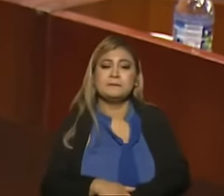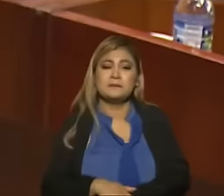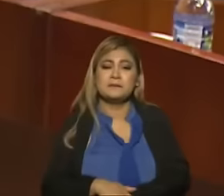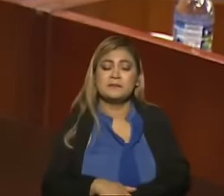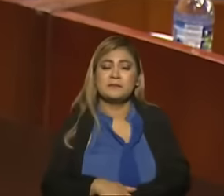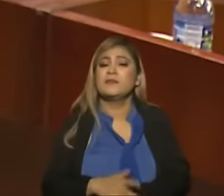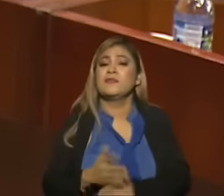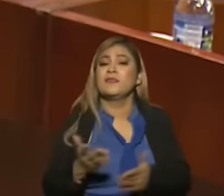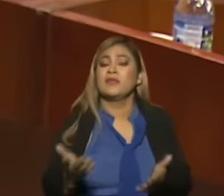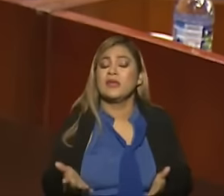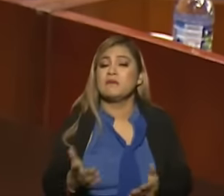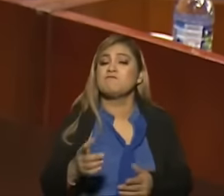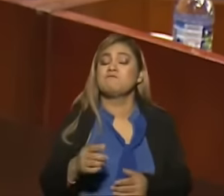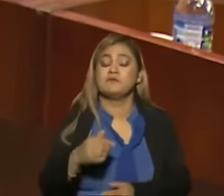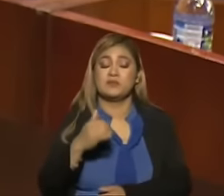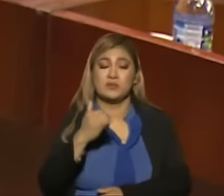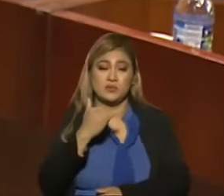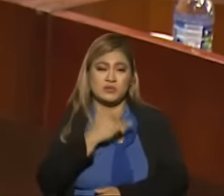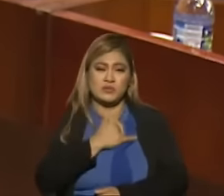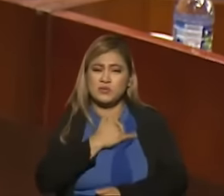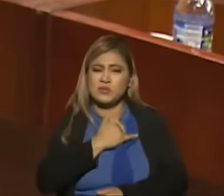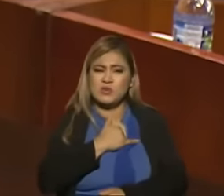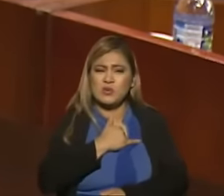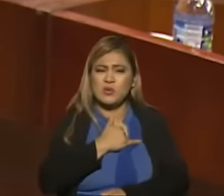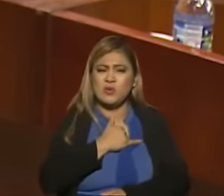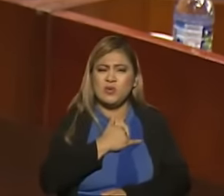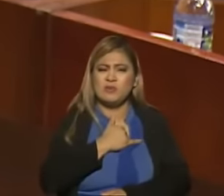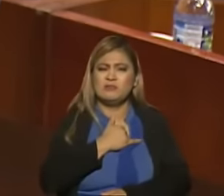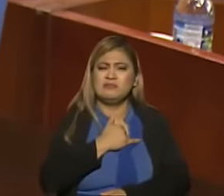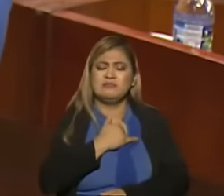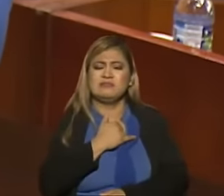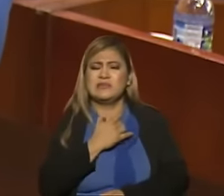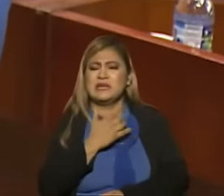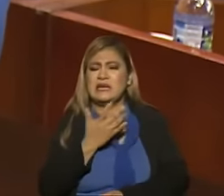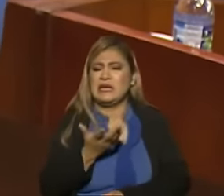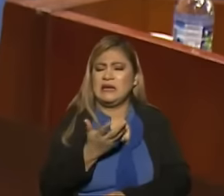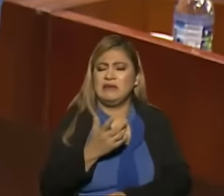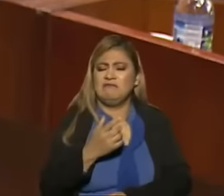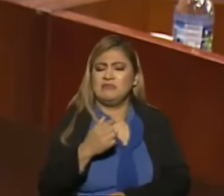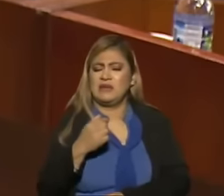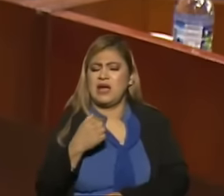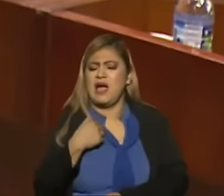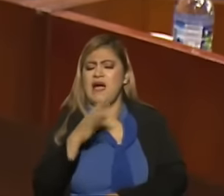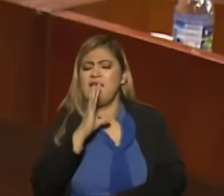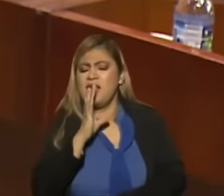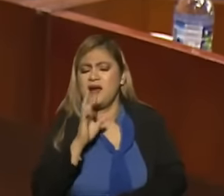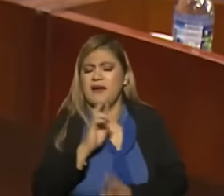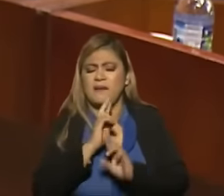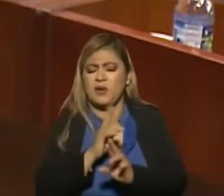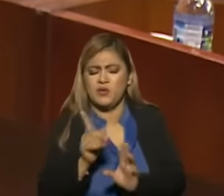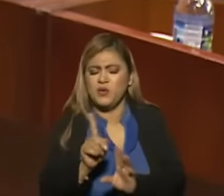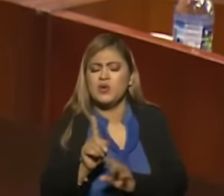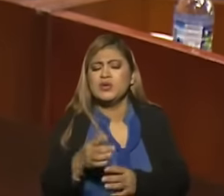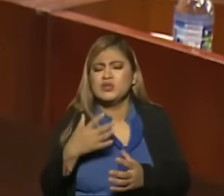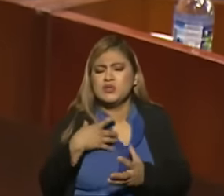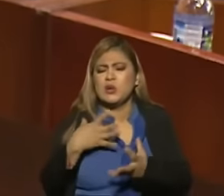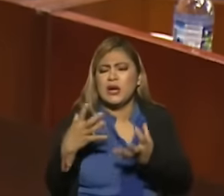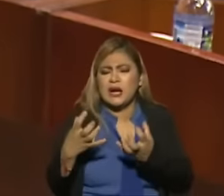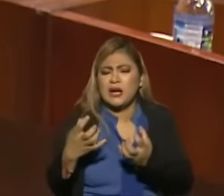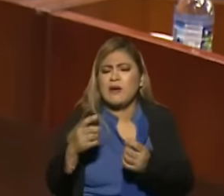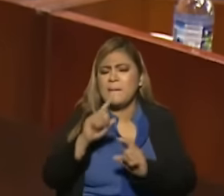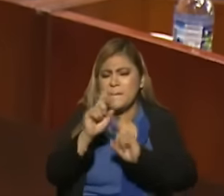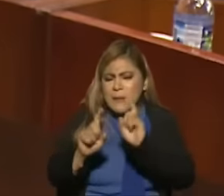y no pretendo imponerla a nadie, ni pretendo juzgar yo a quien tenga una distinta, pero creo que ese es sin duda alguna el